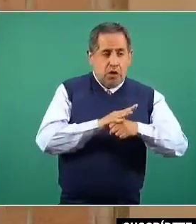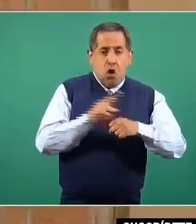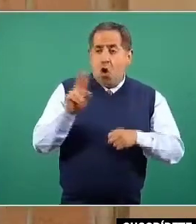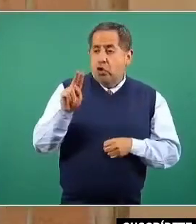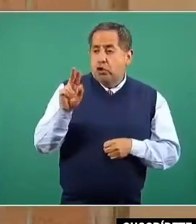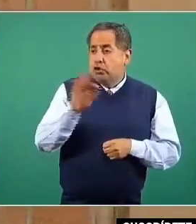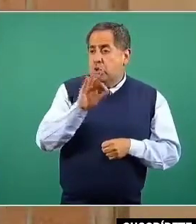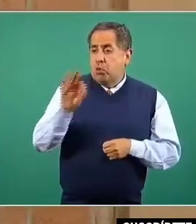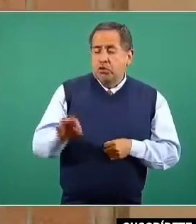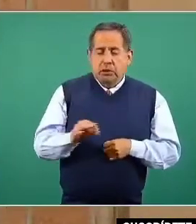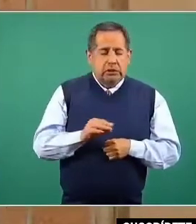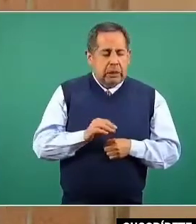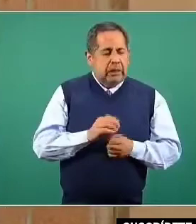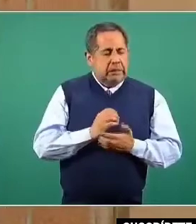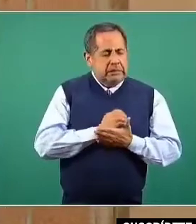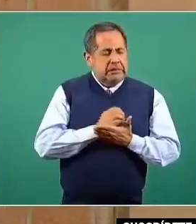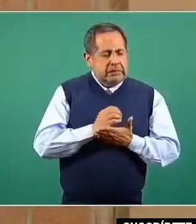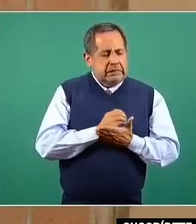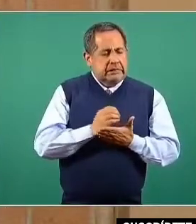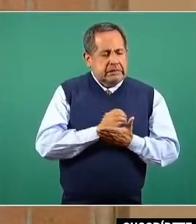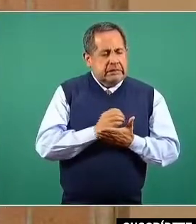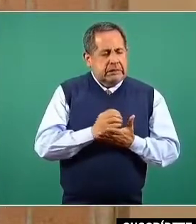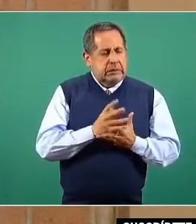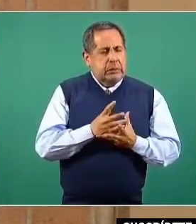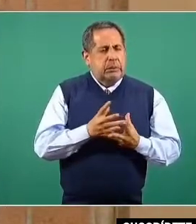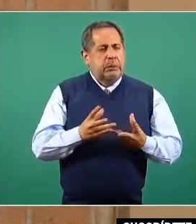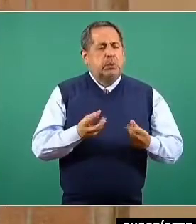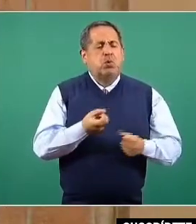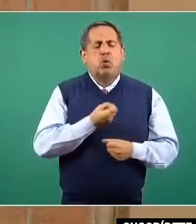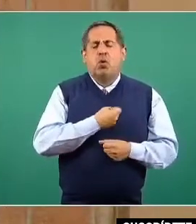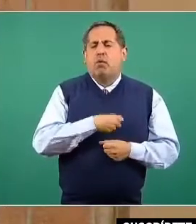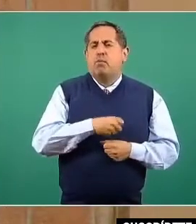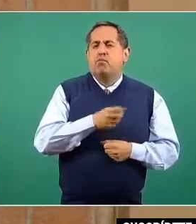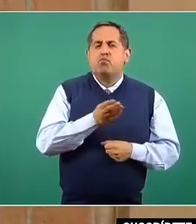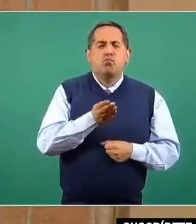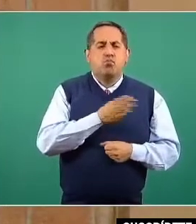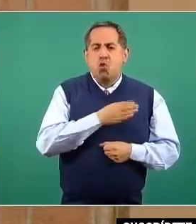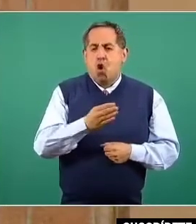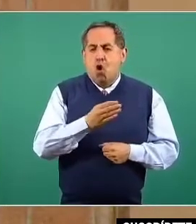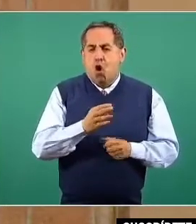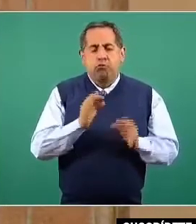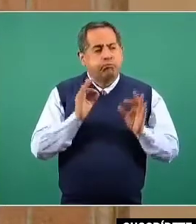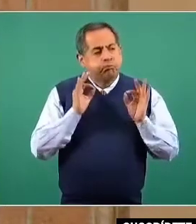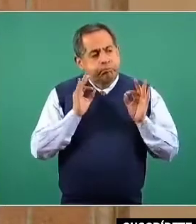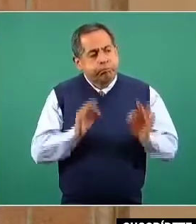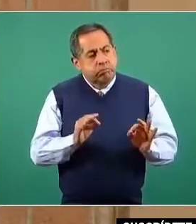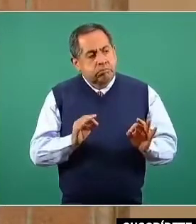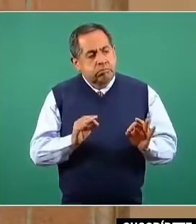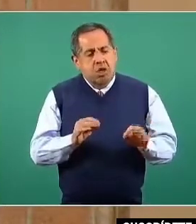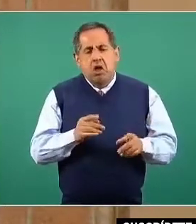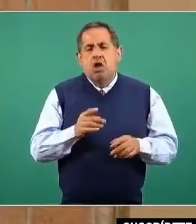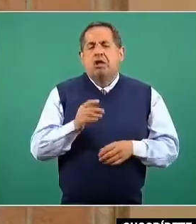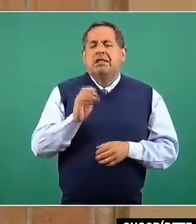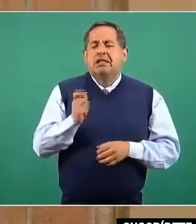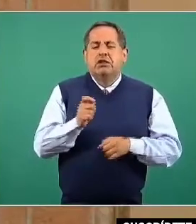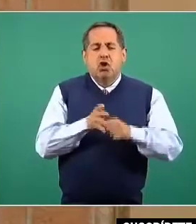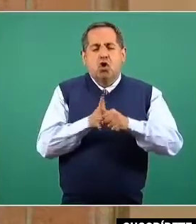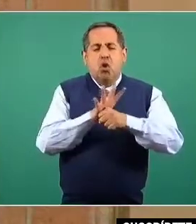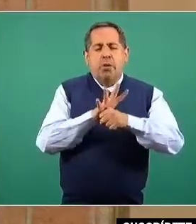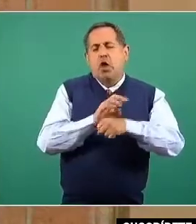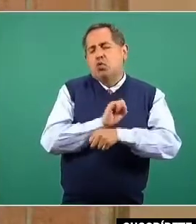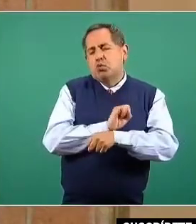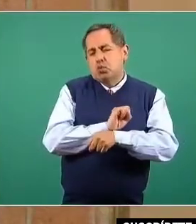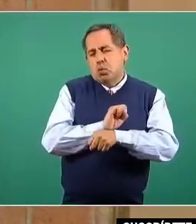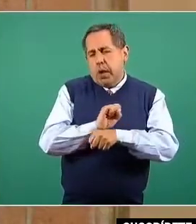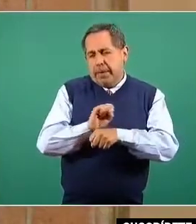tener un comportamiento que no genera complicaciones y se consideran como casos de COVID leve, que aunados